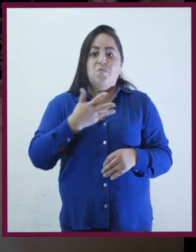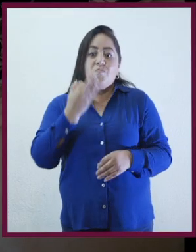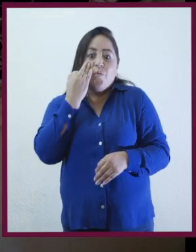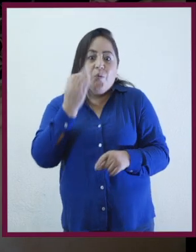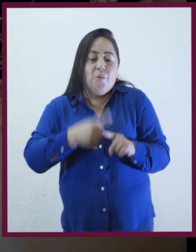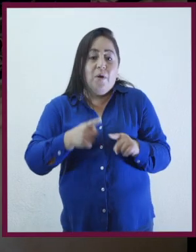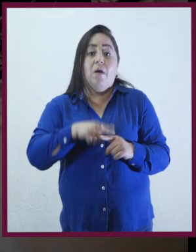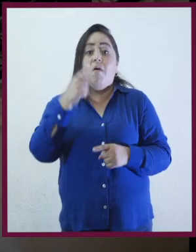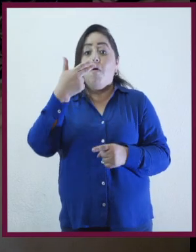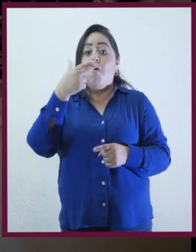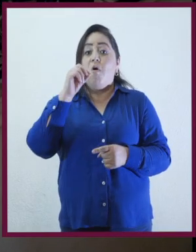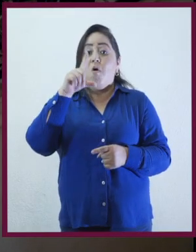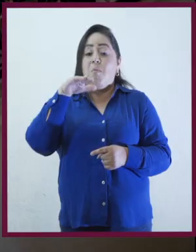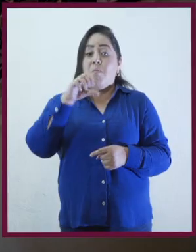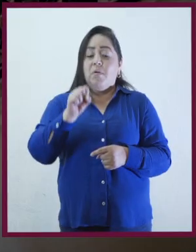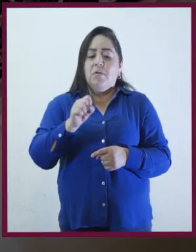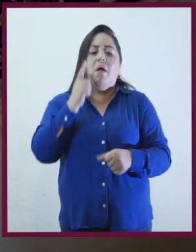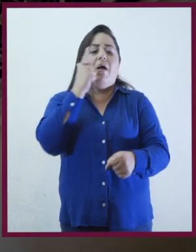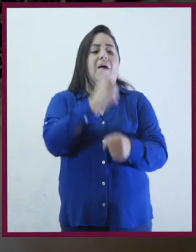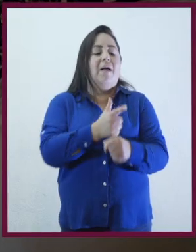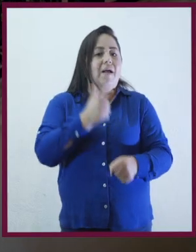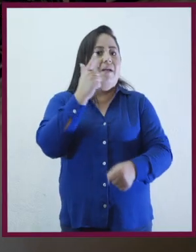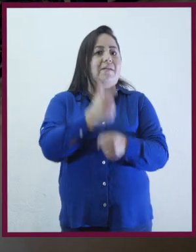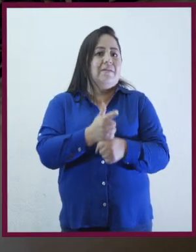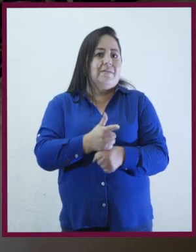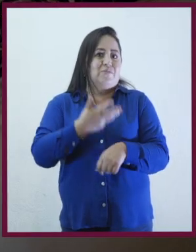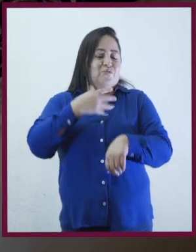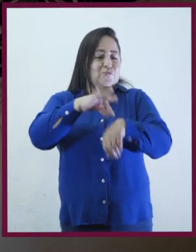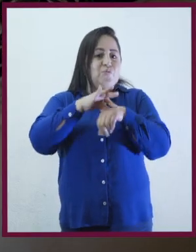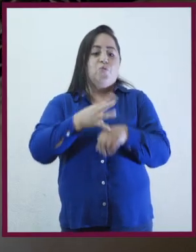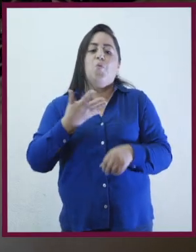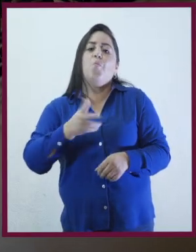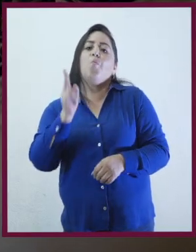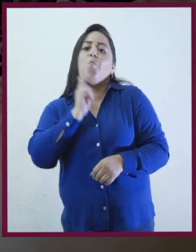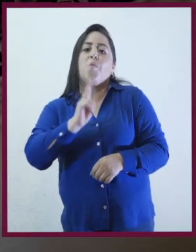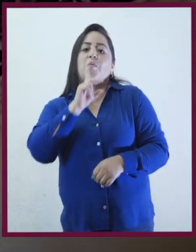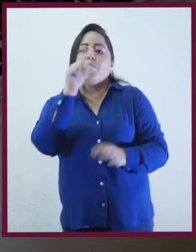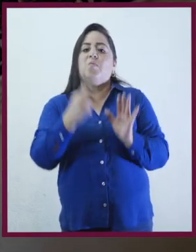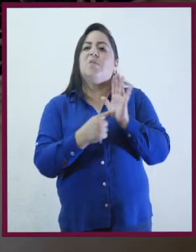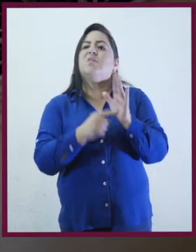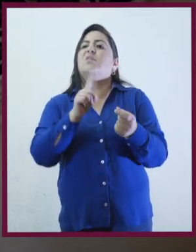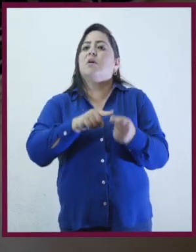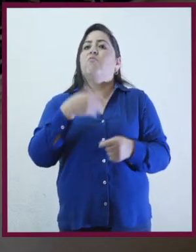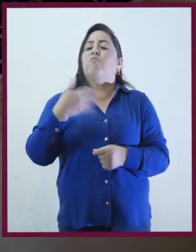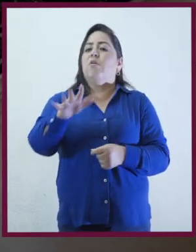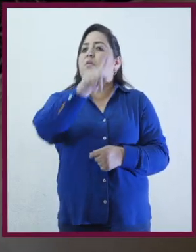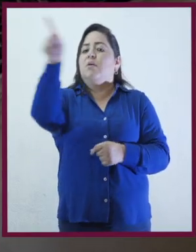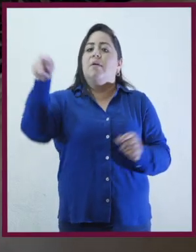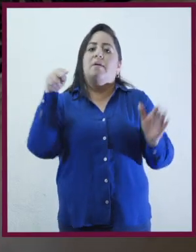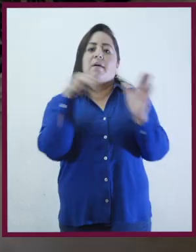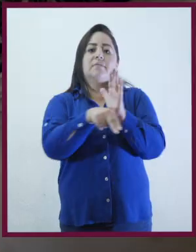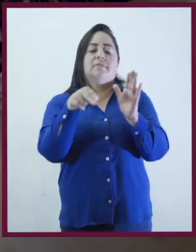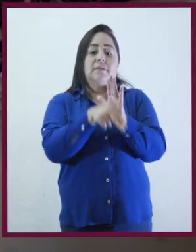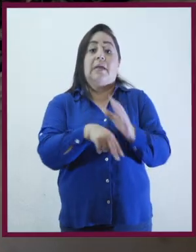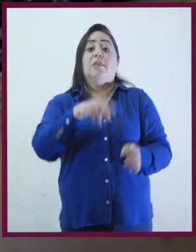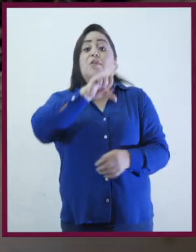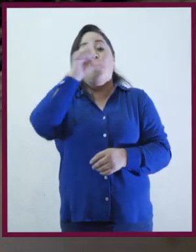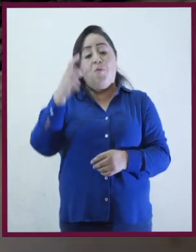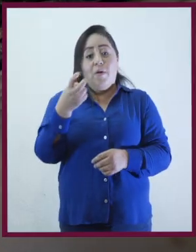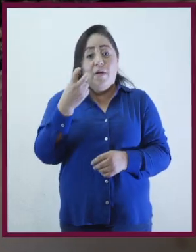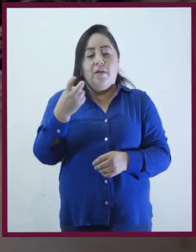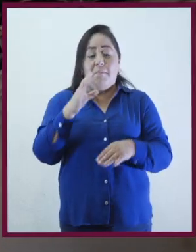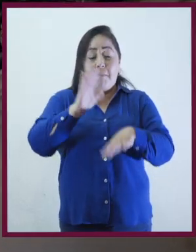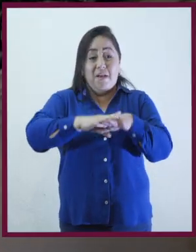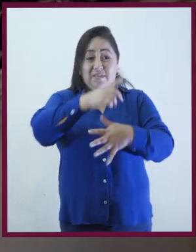evidencias, Holmes descubre los misterios, aporta las pruebas y señala a los asesinos. Una vez más,